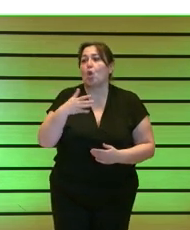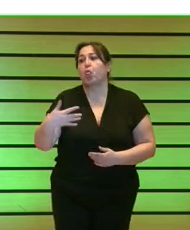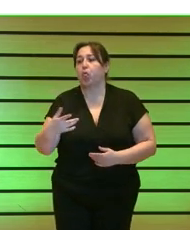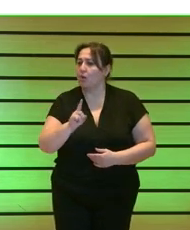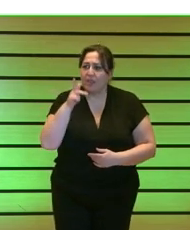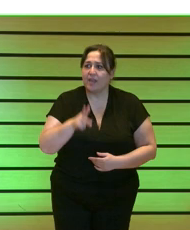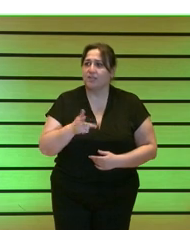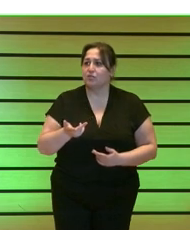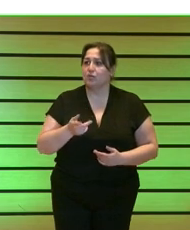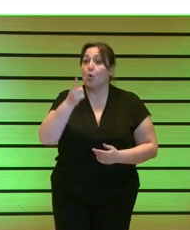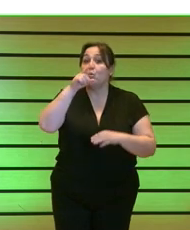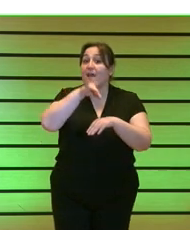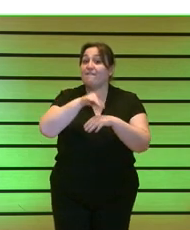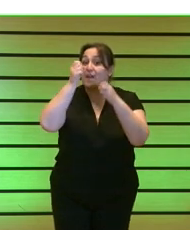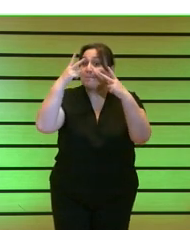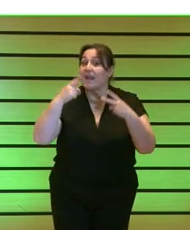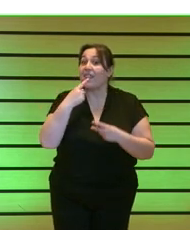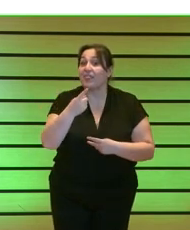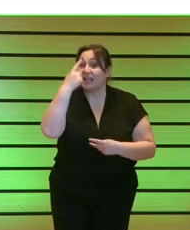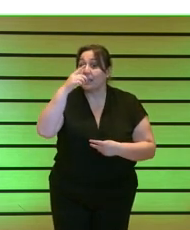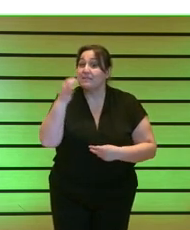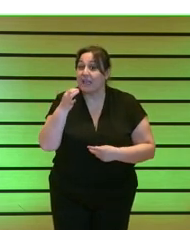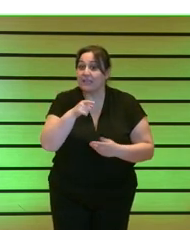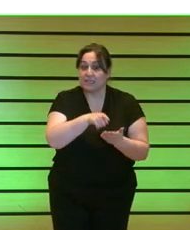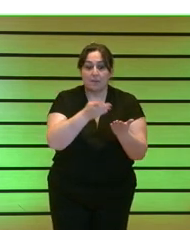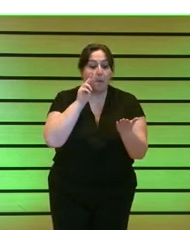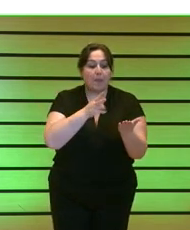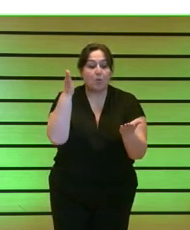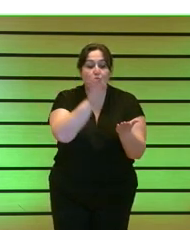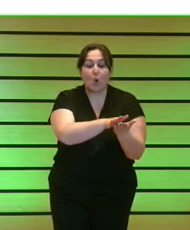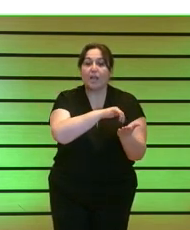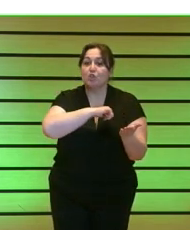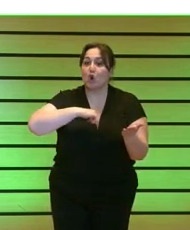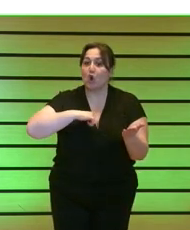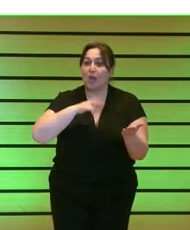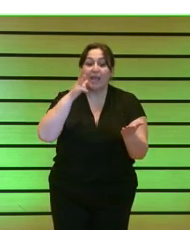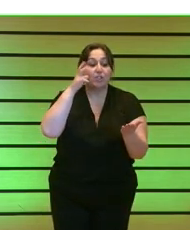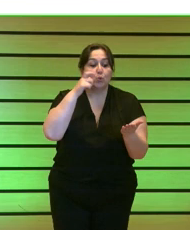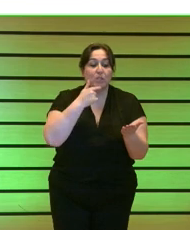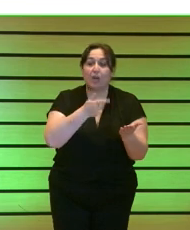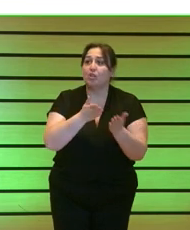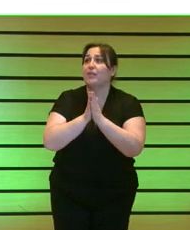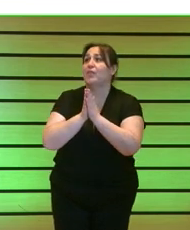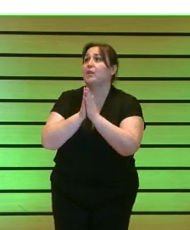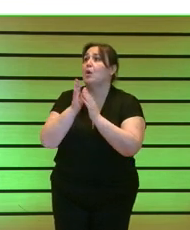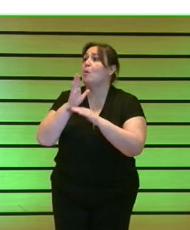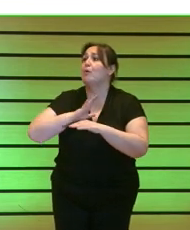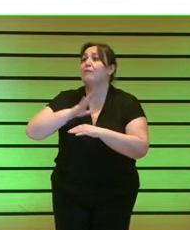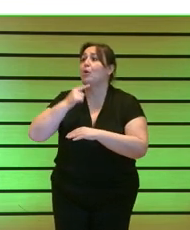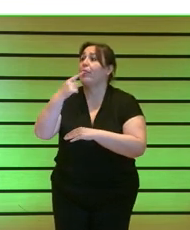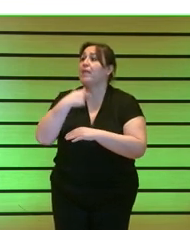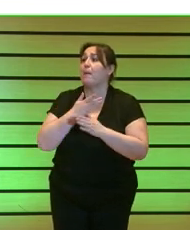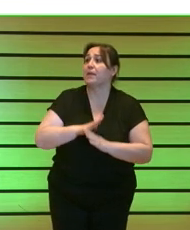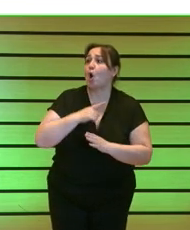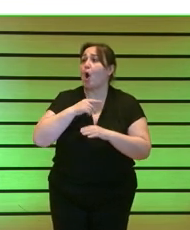que decía sabes que es lo más dramático ver a los pacientes morir solos escucharlos mientras te ruegan que les digas adiós a sus hijos